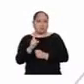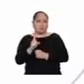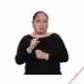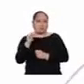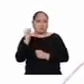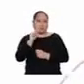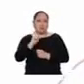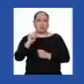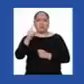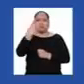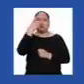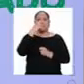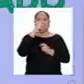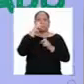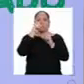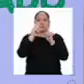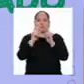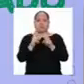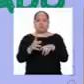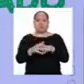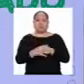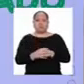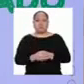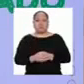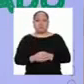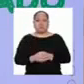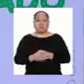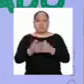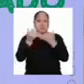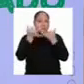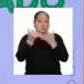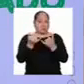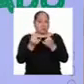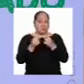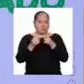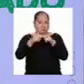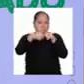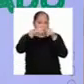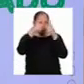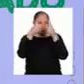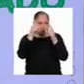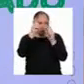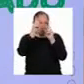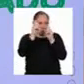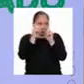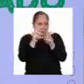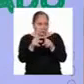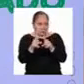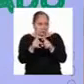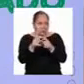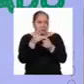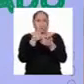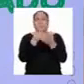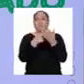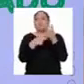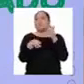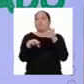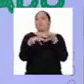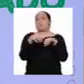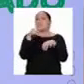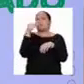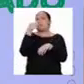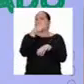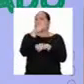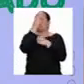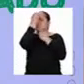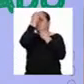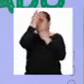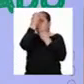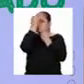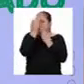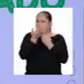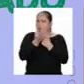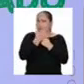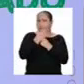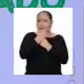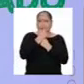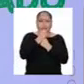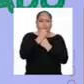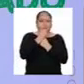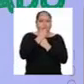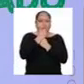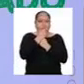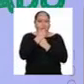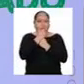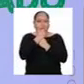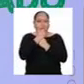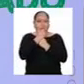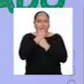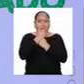primera pregunta. Ahora, la gran pregunta es: ¿qué hago con esta información? Creo que